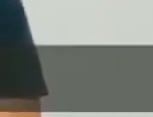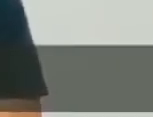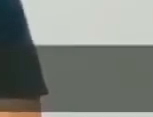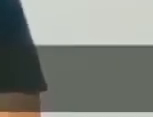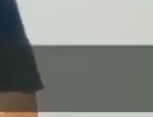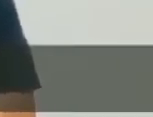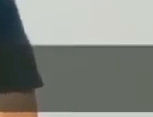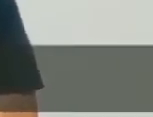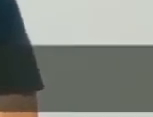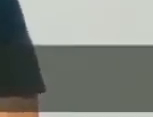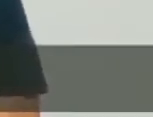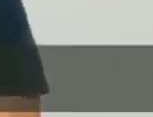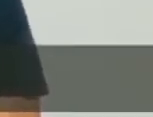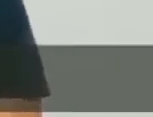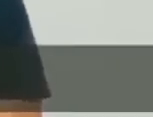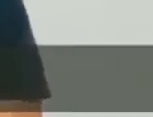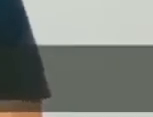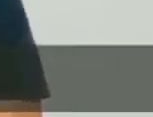de 2022